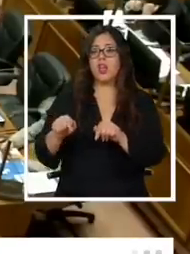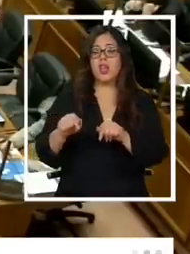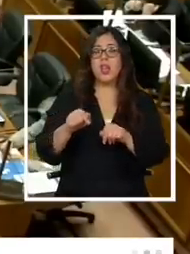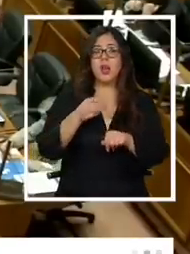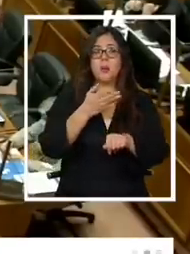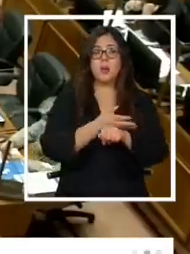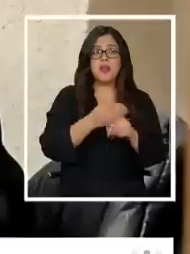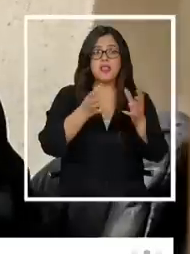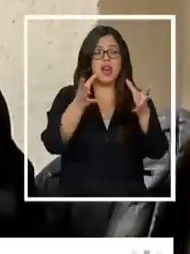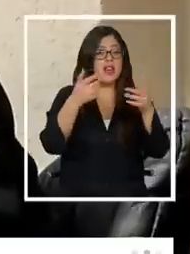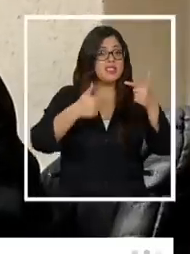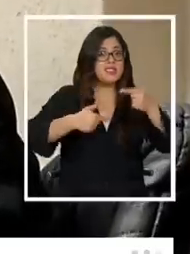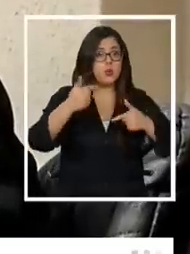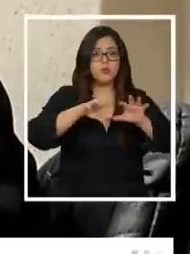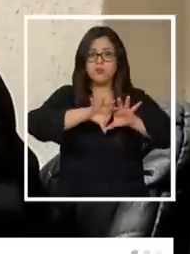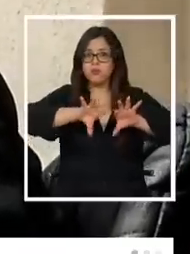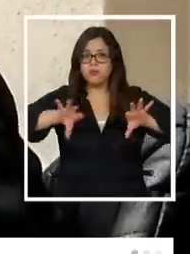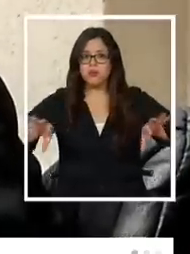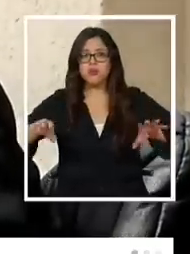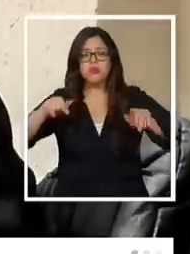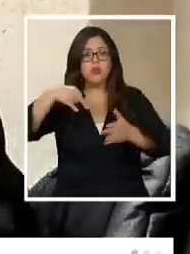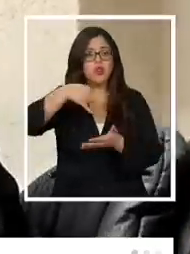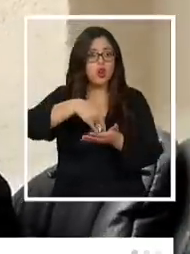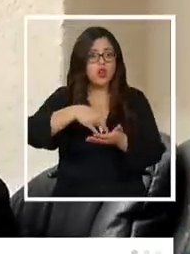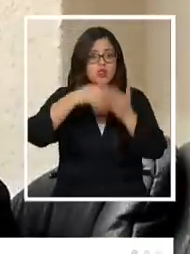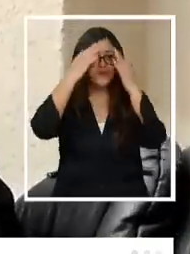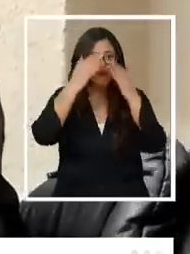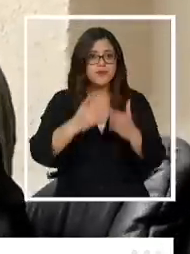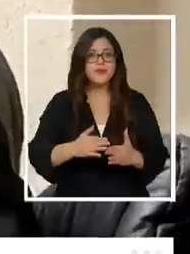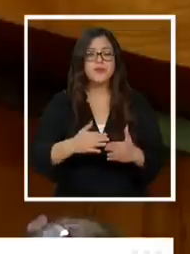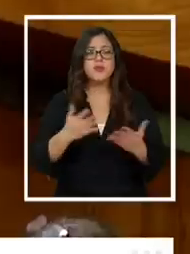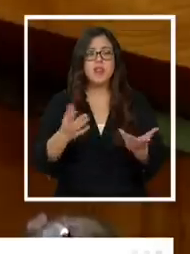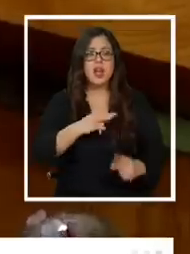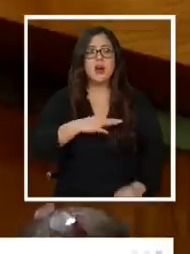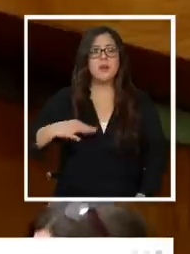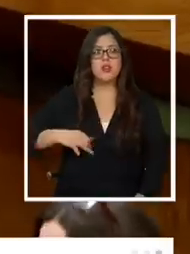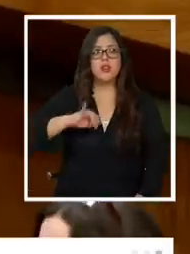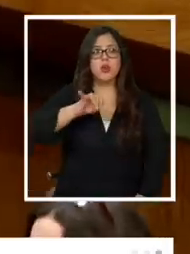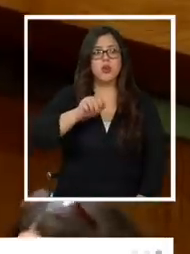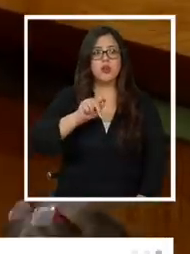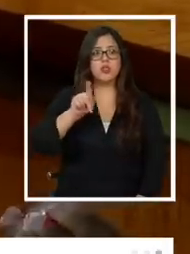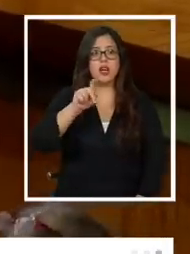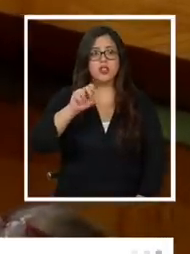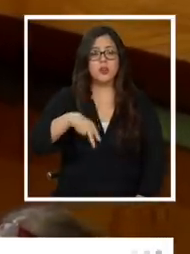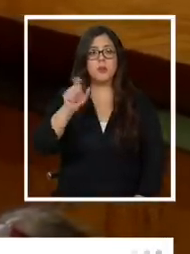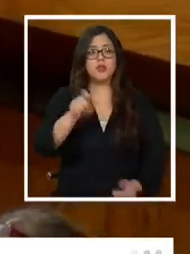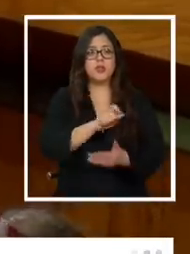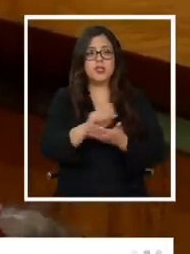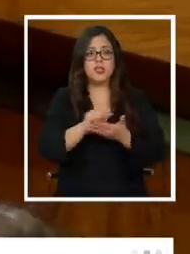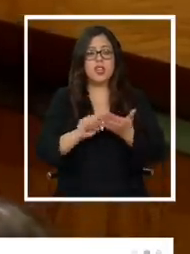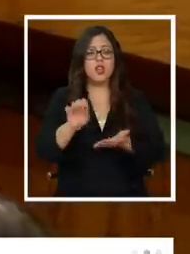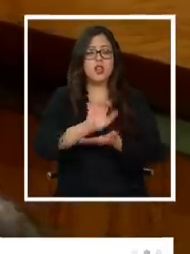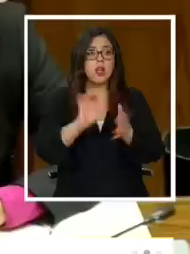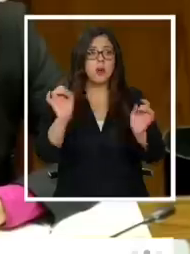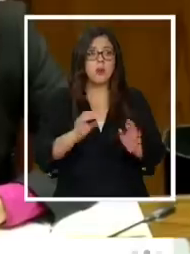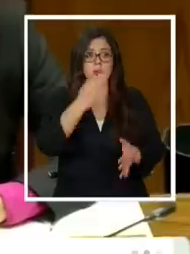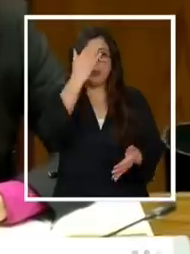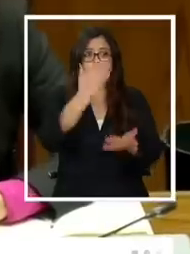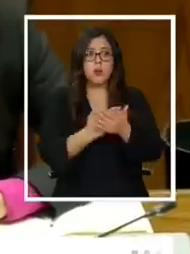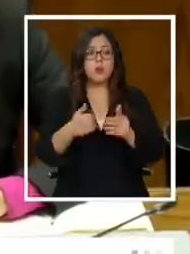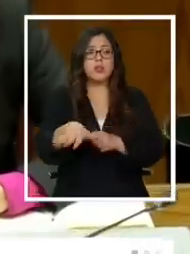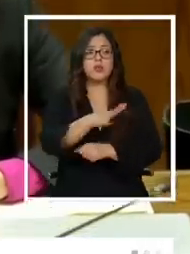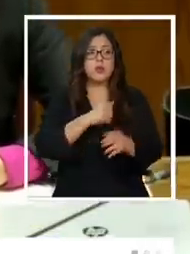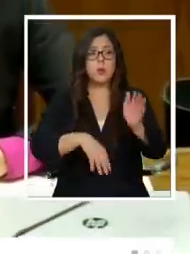las discusiones en un Congreso que en esta oportunidad puso en el centro del debate al ministro Jackson, secretario de Estado que podría enfrentar un escenario